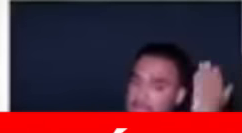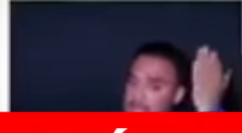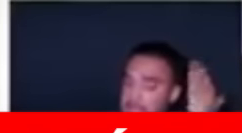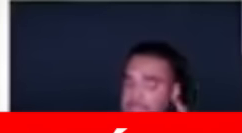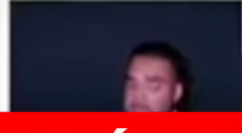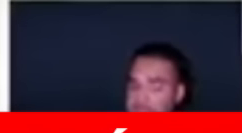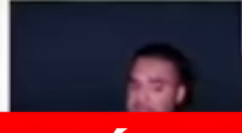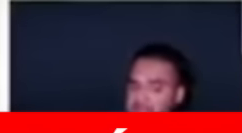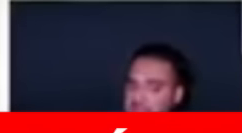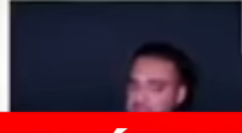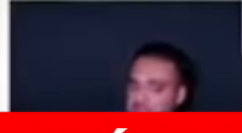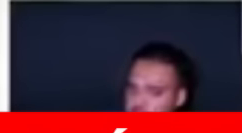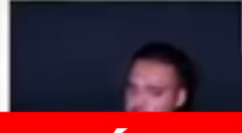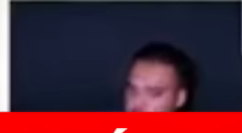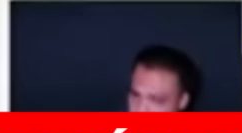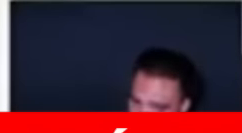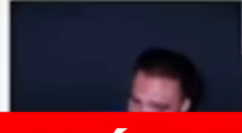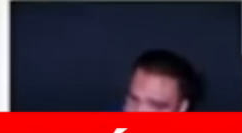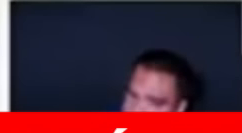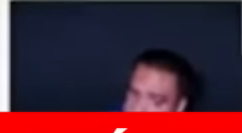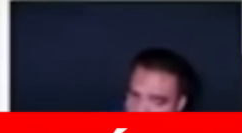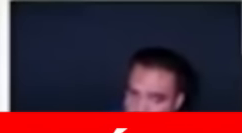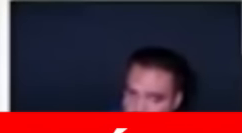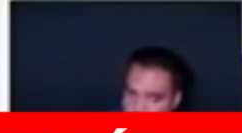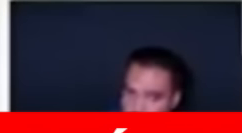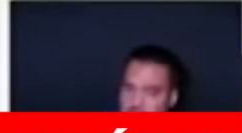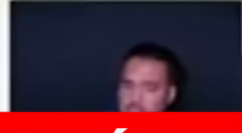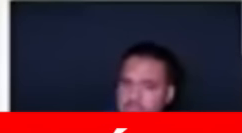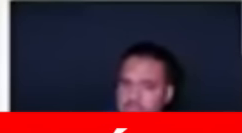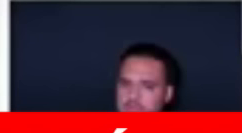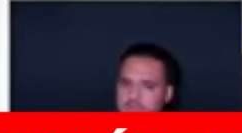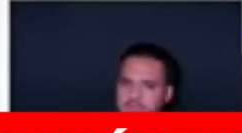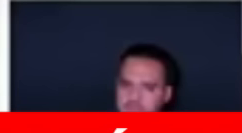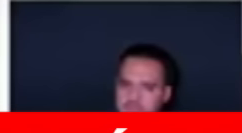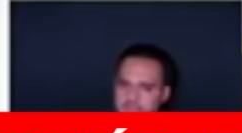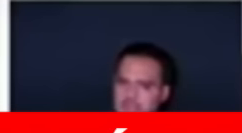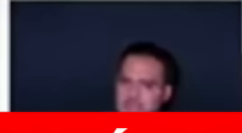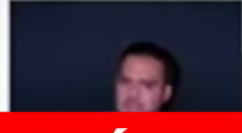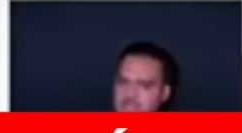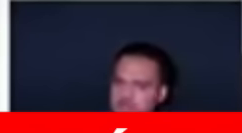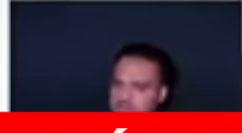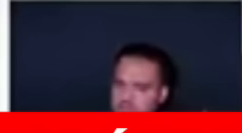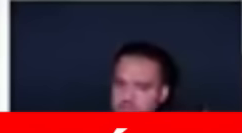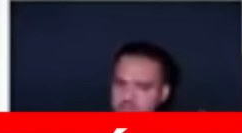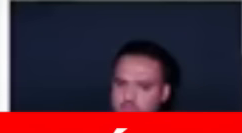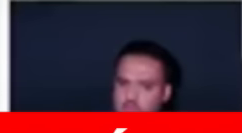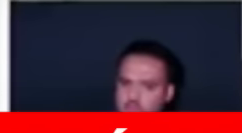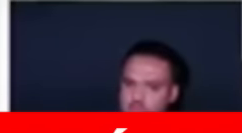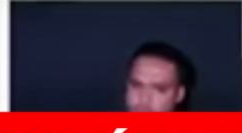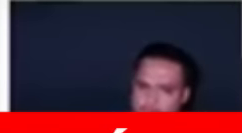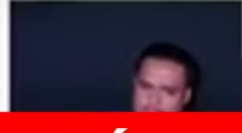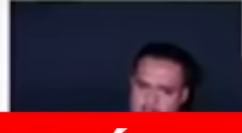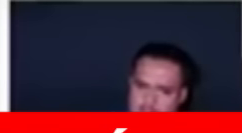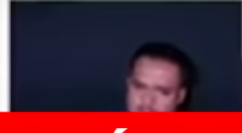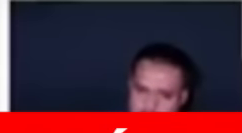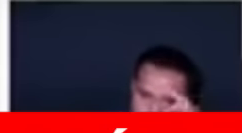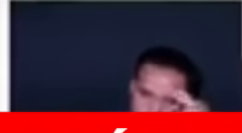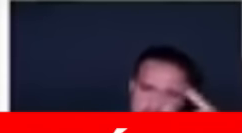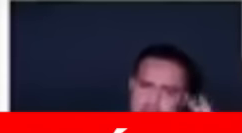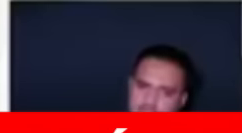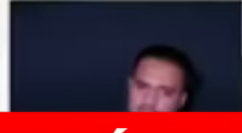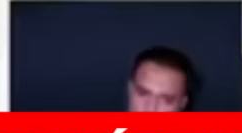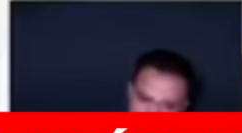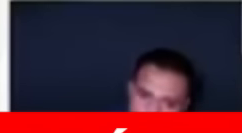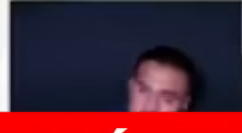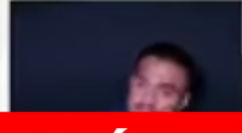años, lo dije los 6 años en que tuve el honor de ser presidente. Se